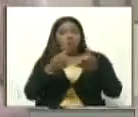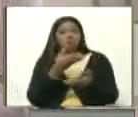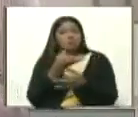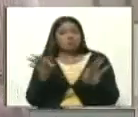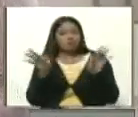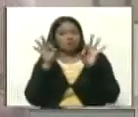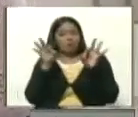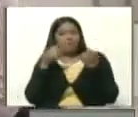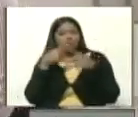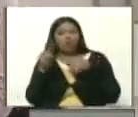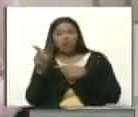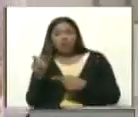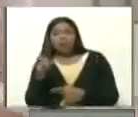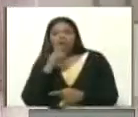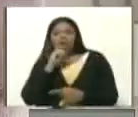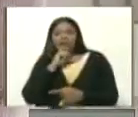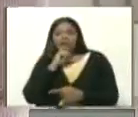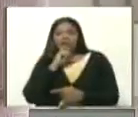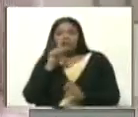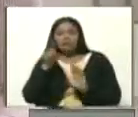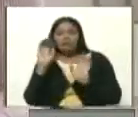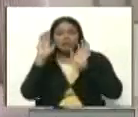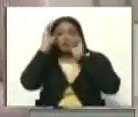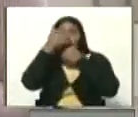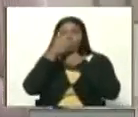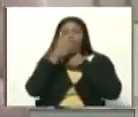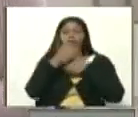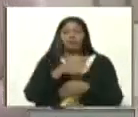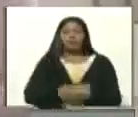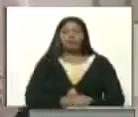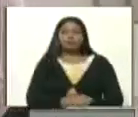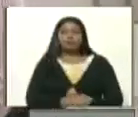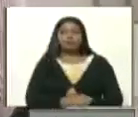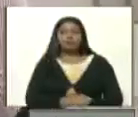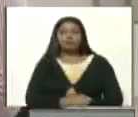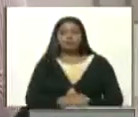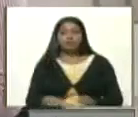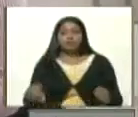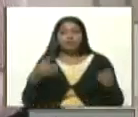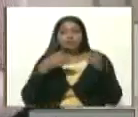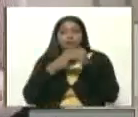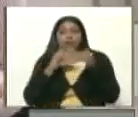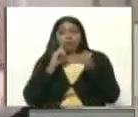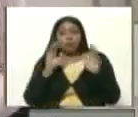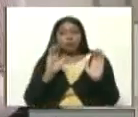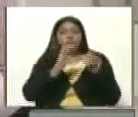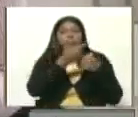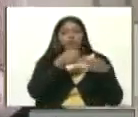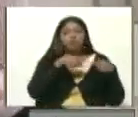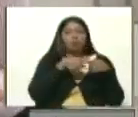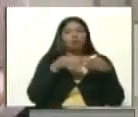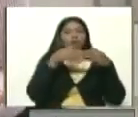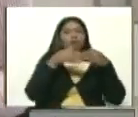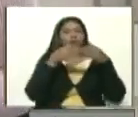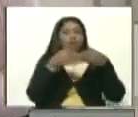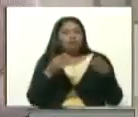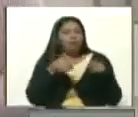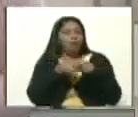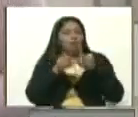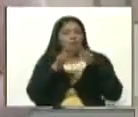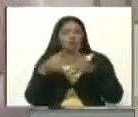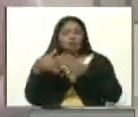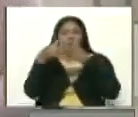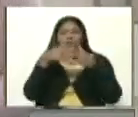exitosa, pero que otros fueron, luego del secuestro de nuestro diplomático, fueron interceptados y secuestrados en alta mar por los Estados